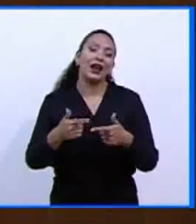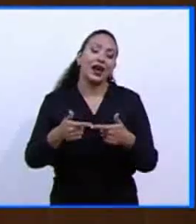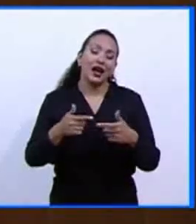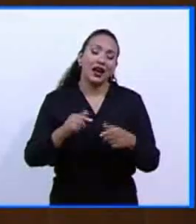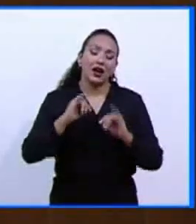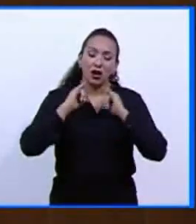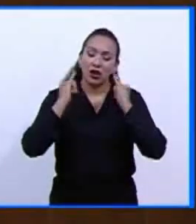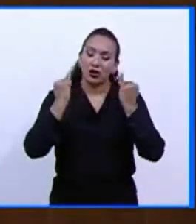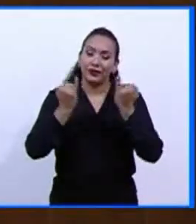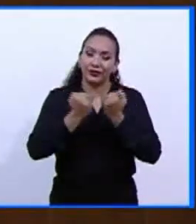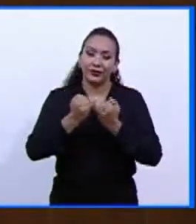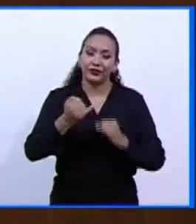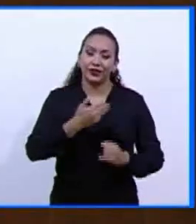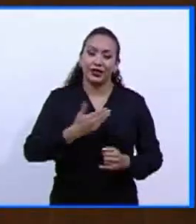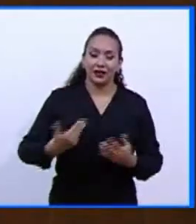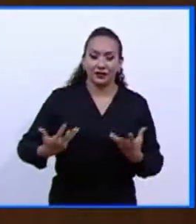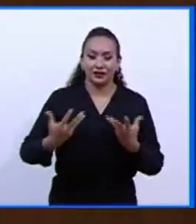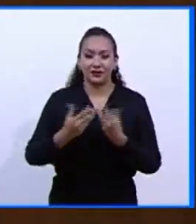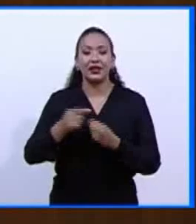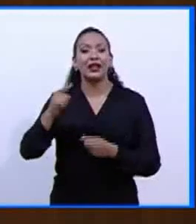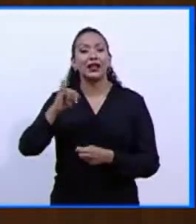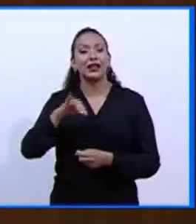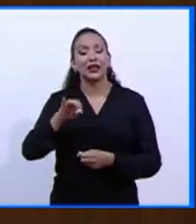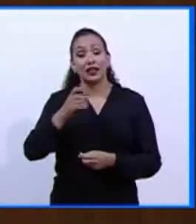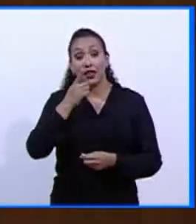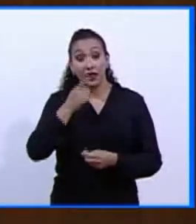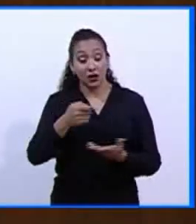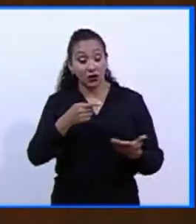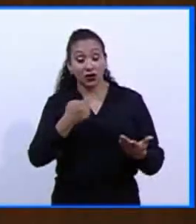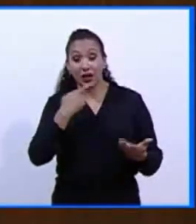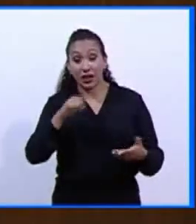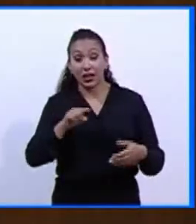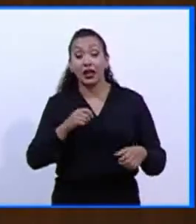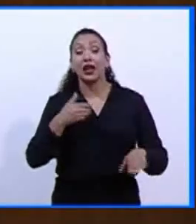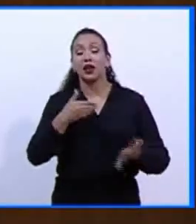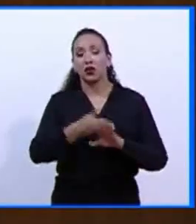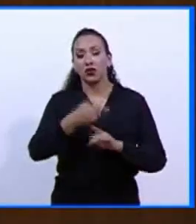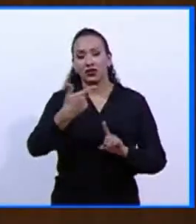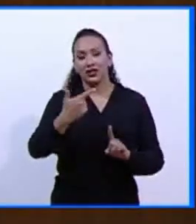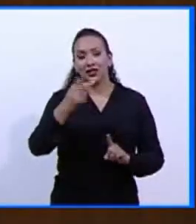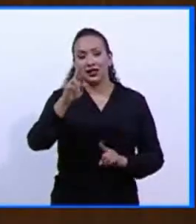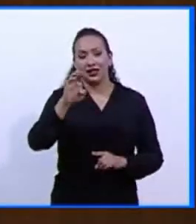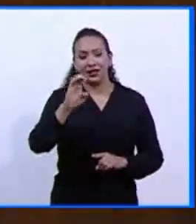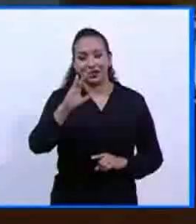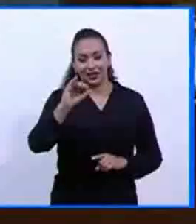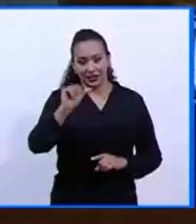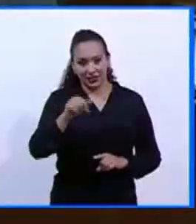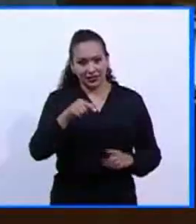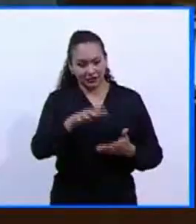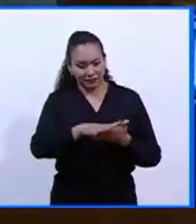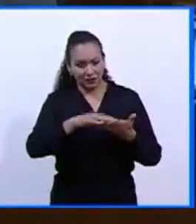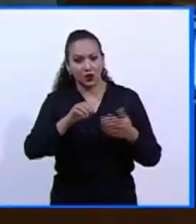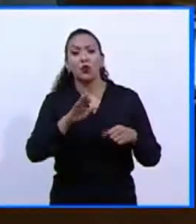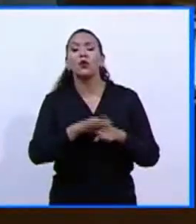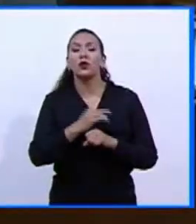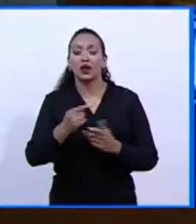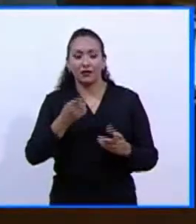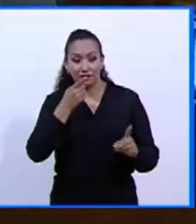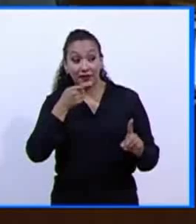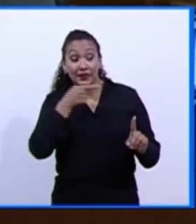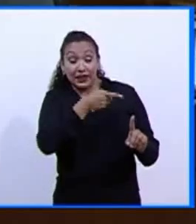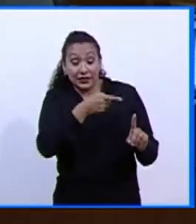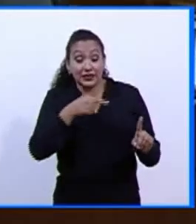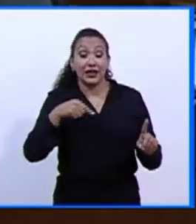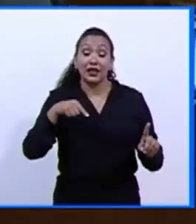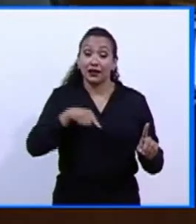Ciudad de México, que determinó desechar la queja en contra de Grecia Rocha Soriano por la supuesta comisión de actos anticipados